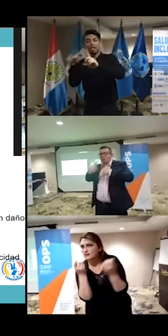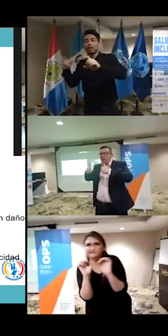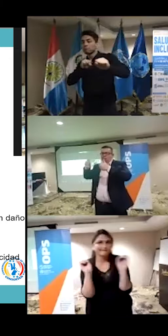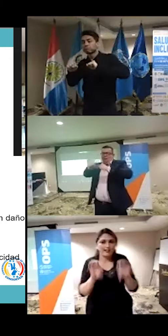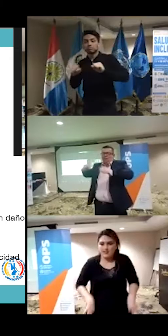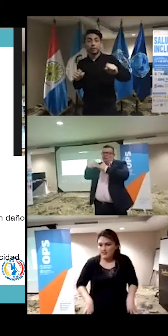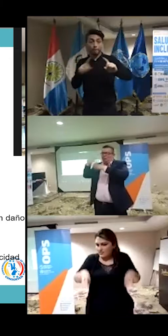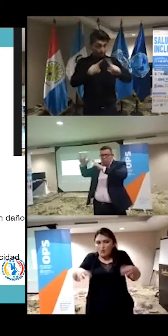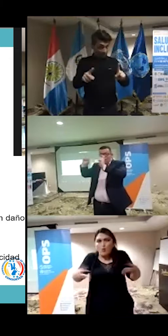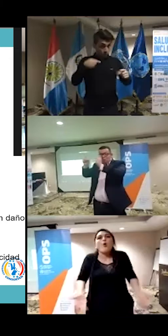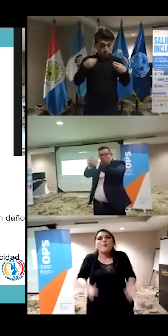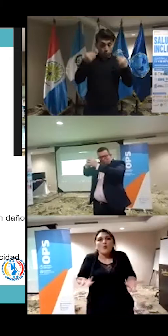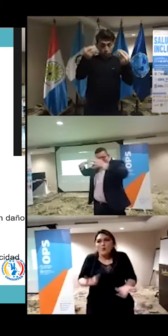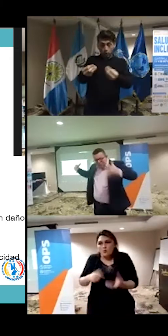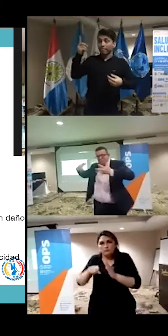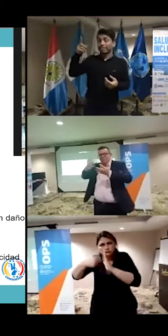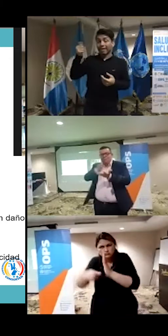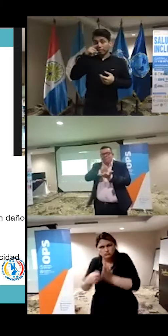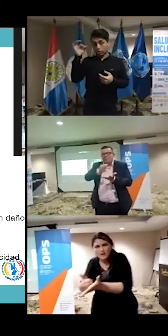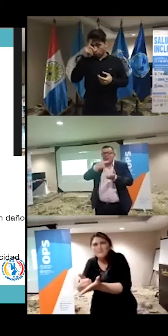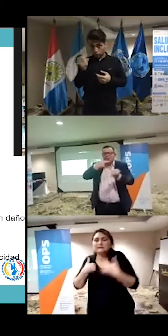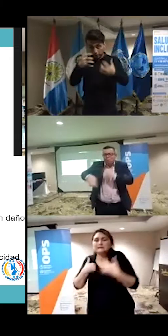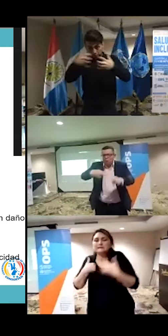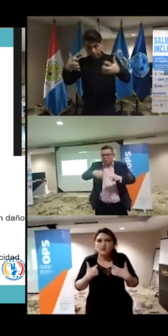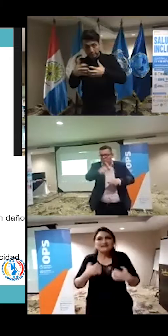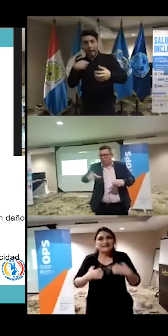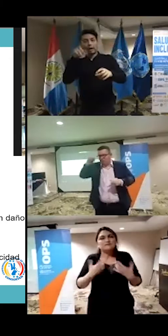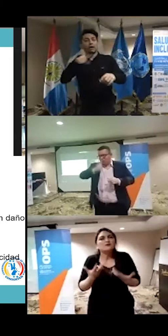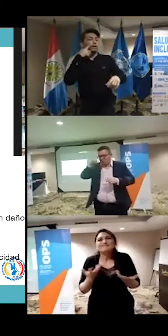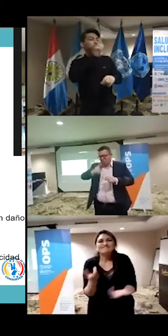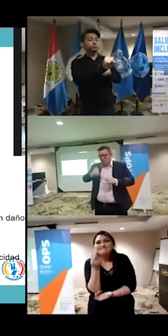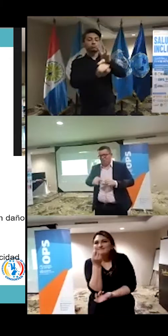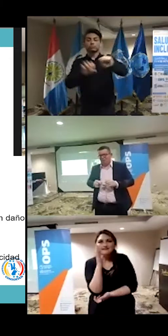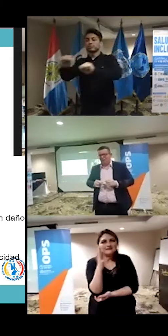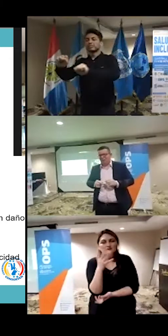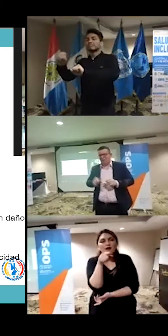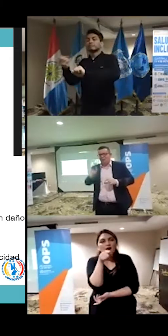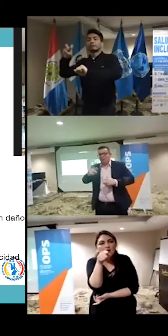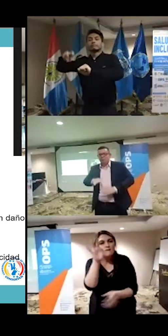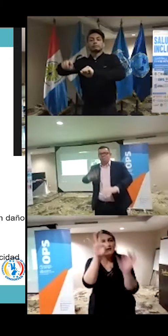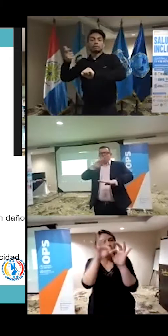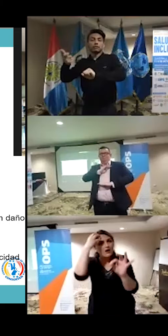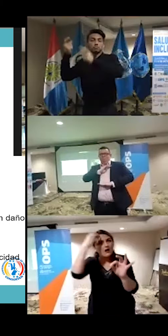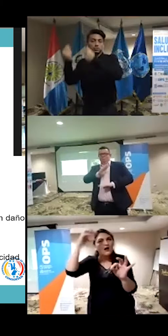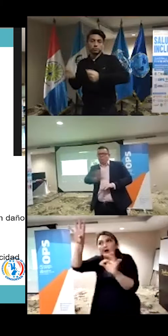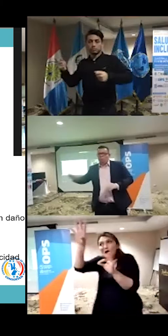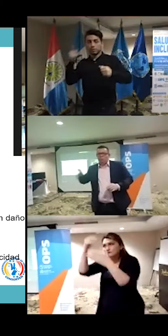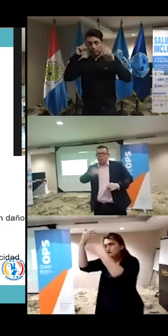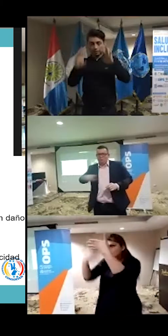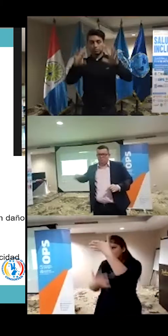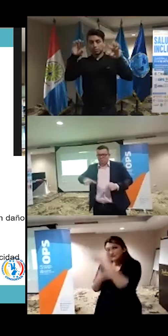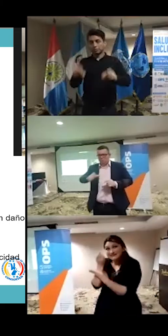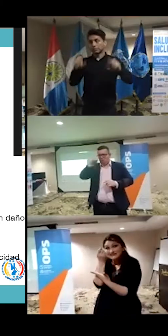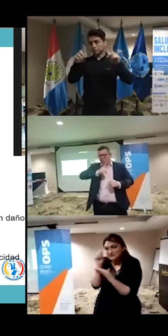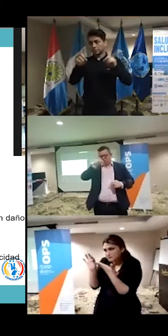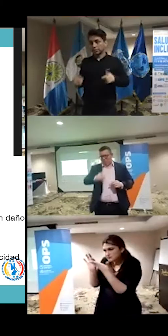Si generamos datos desagregados, podemos identificar qué necesidades presupuestarias tenemos que definir para la atención de las personas con discapacidad